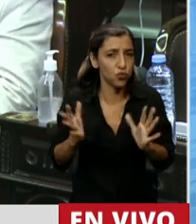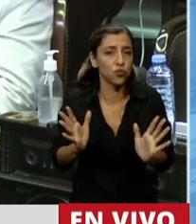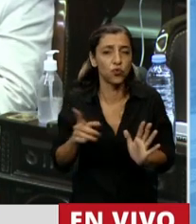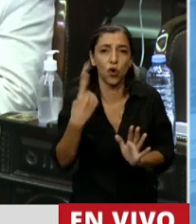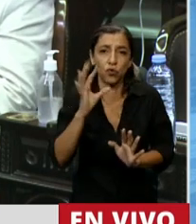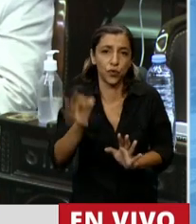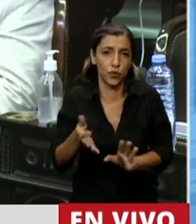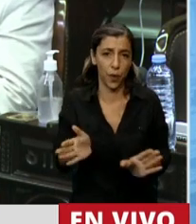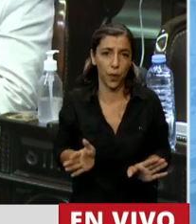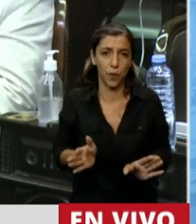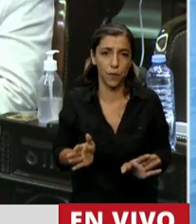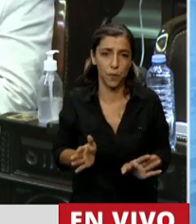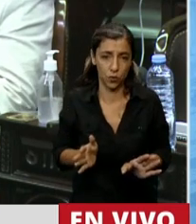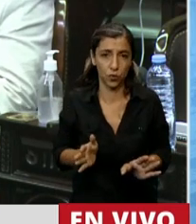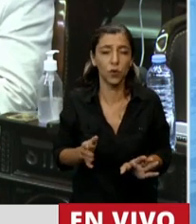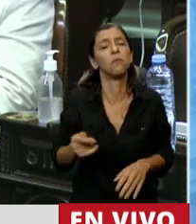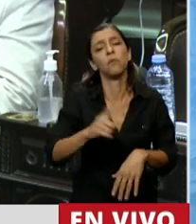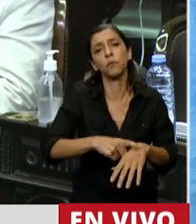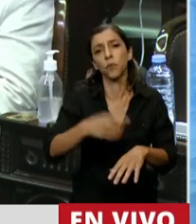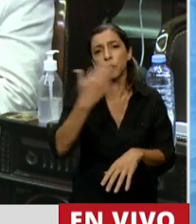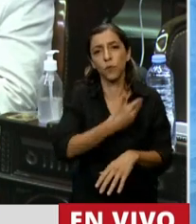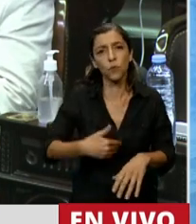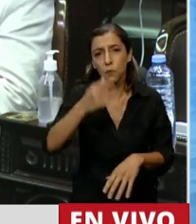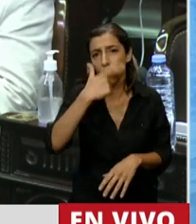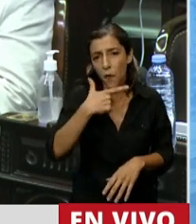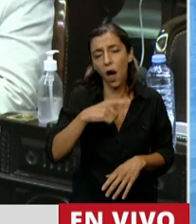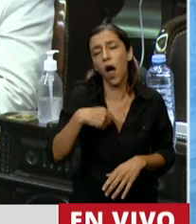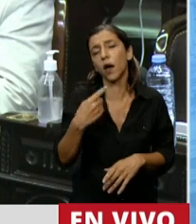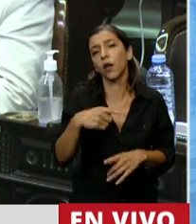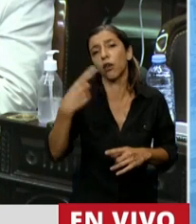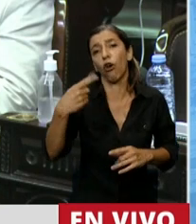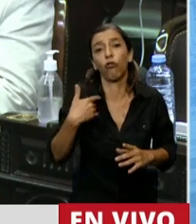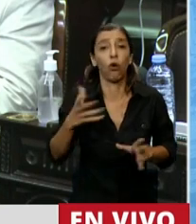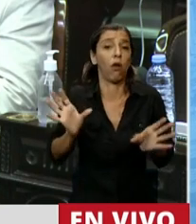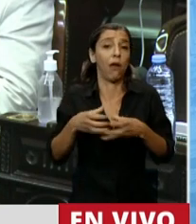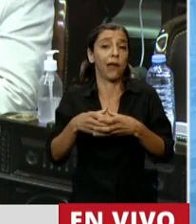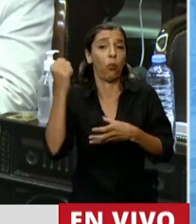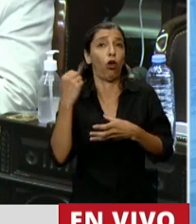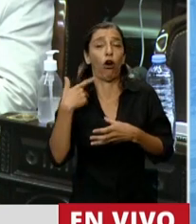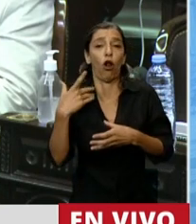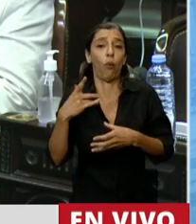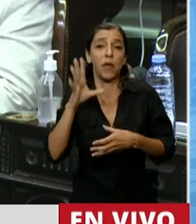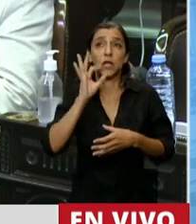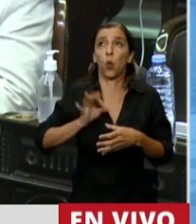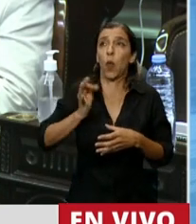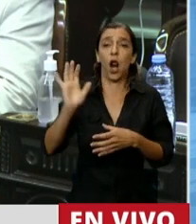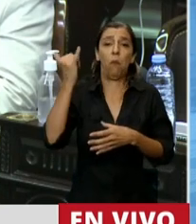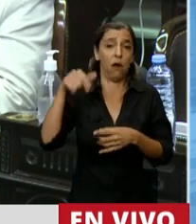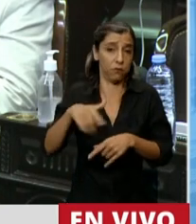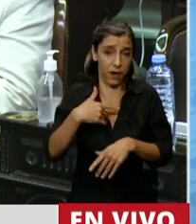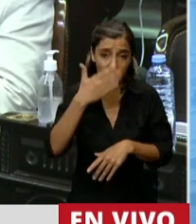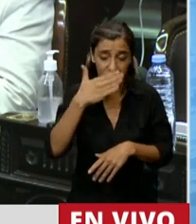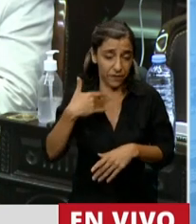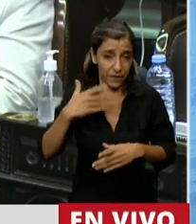que ensayó el gobierno de Macri y el mejor equipo de los últimos 50 años. Esa fórmula